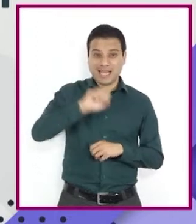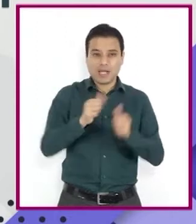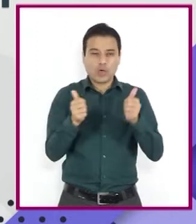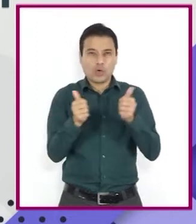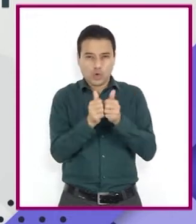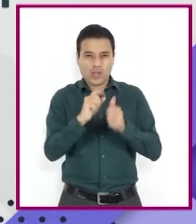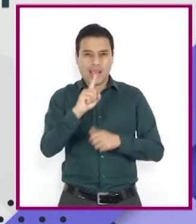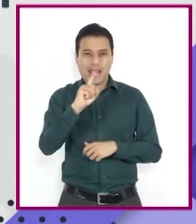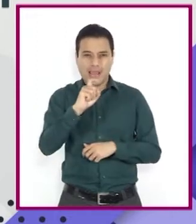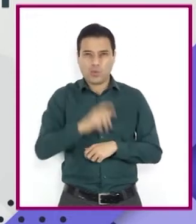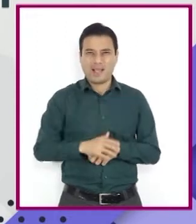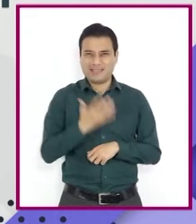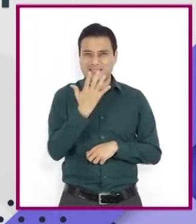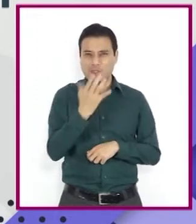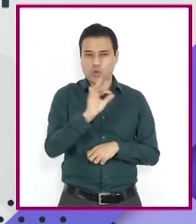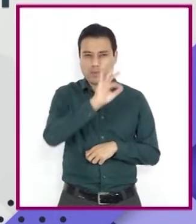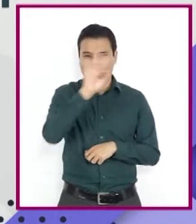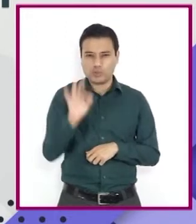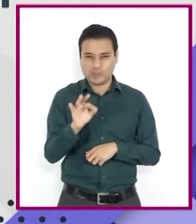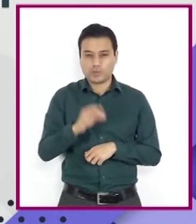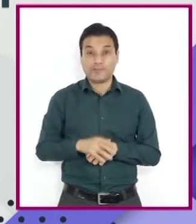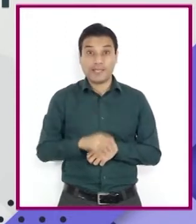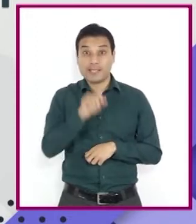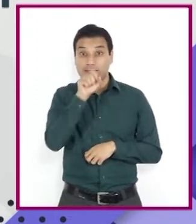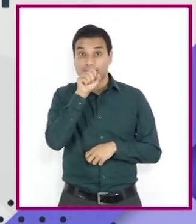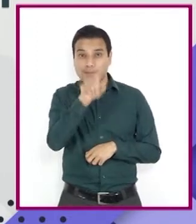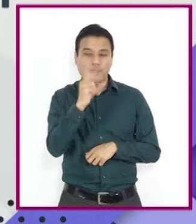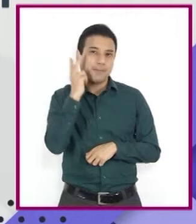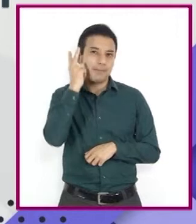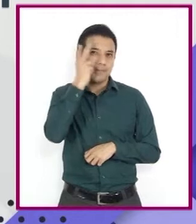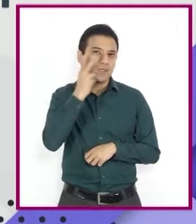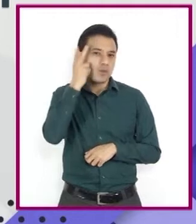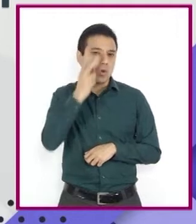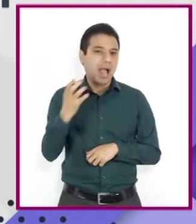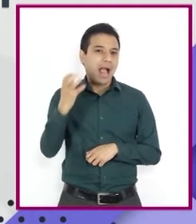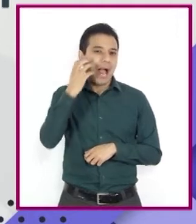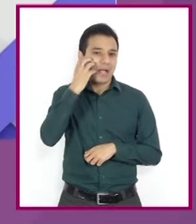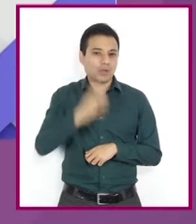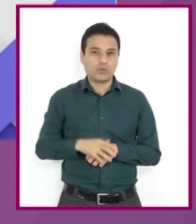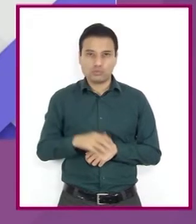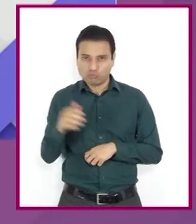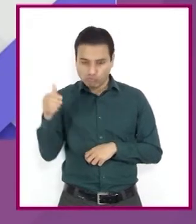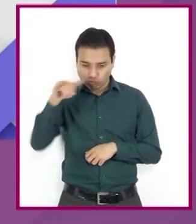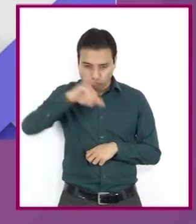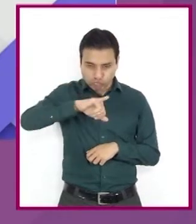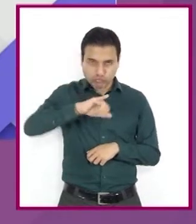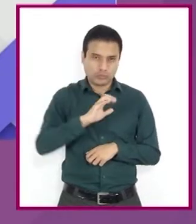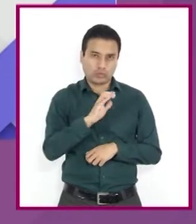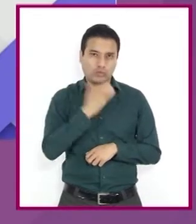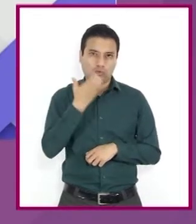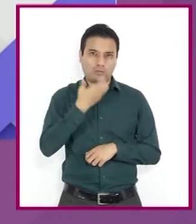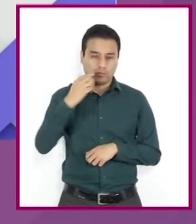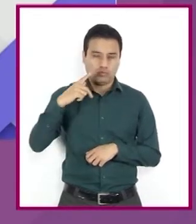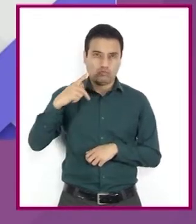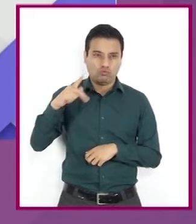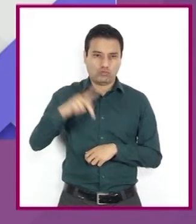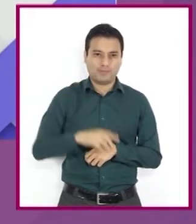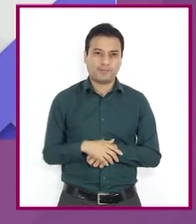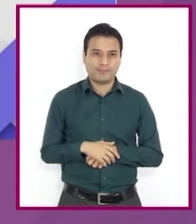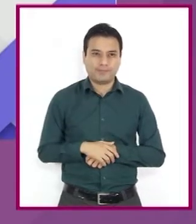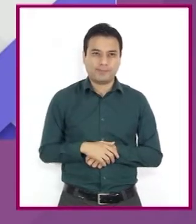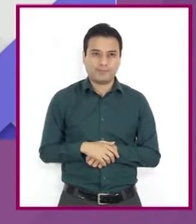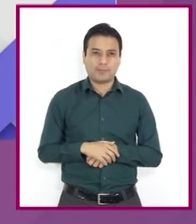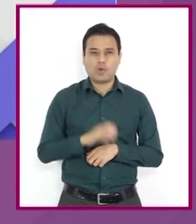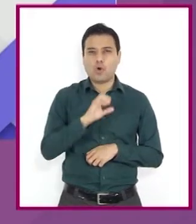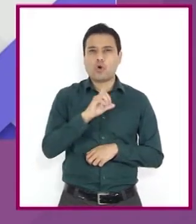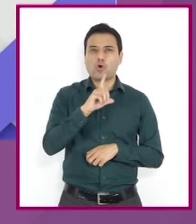concentración, y el vinagre como conservantes, inventando el escabechado. Cloruro sódico y ácido